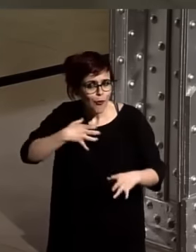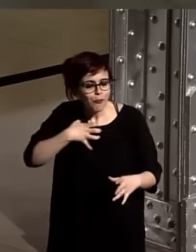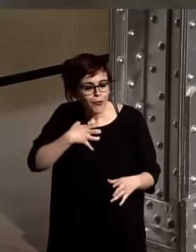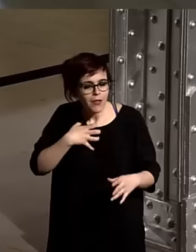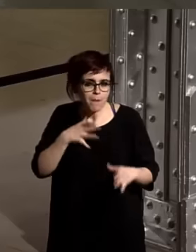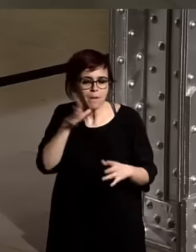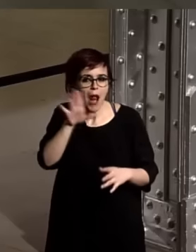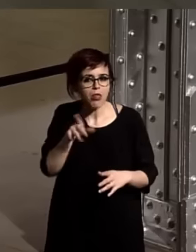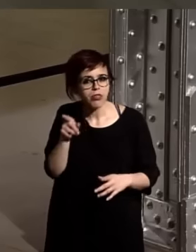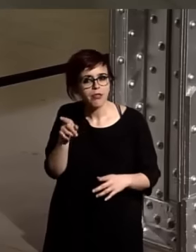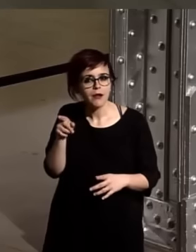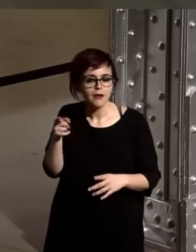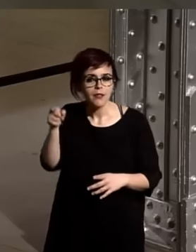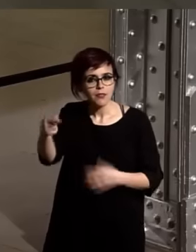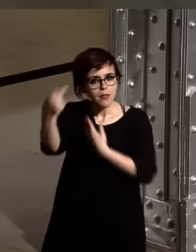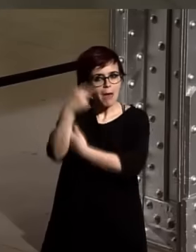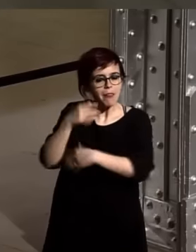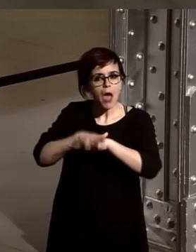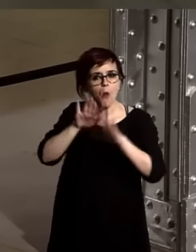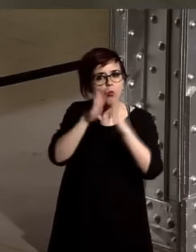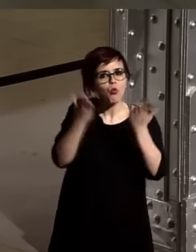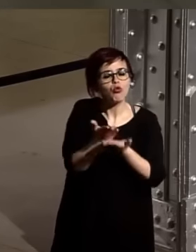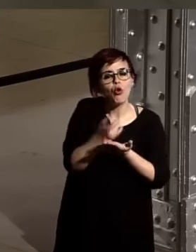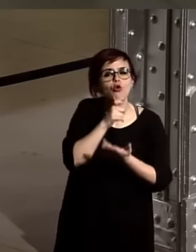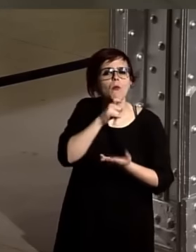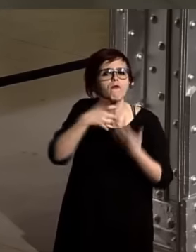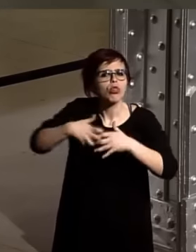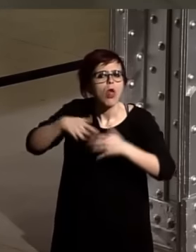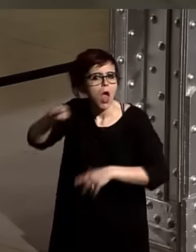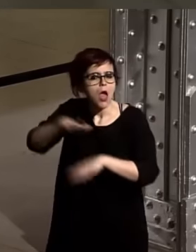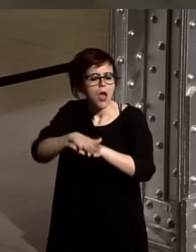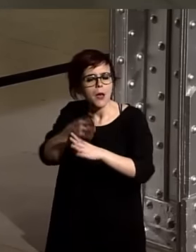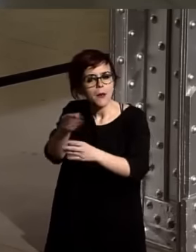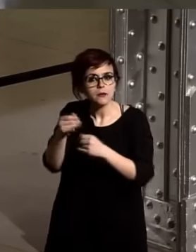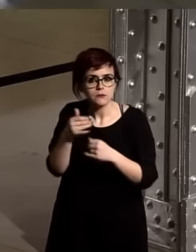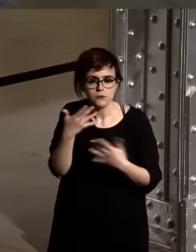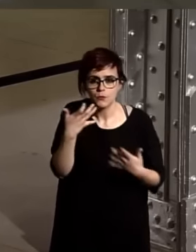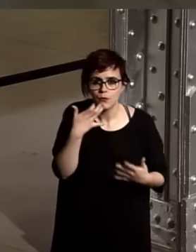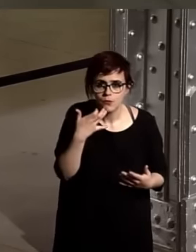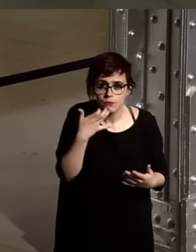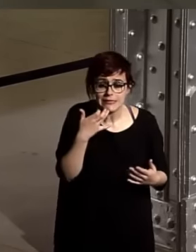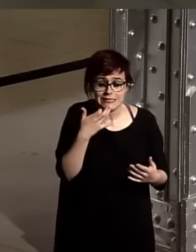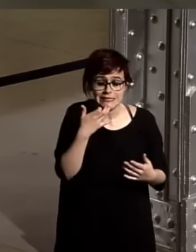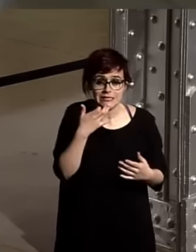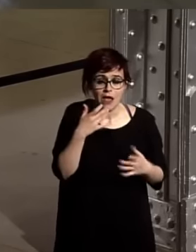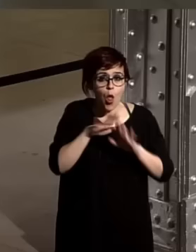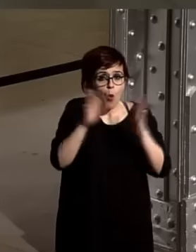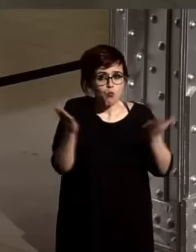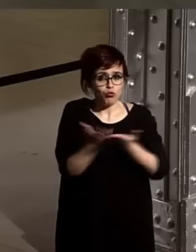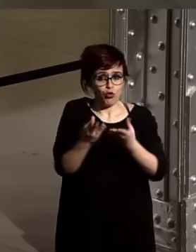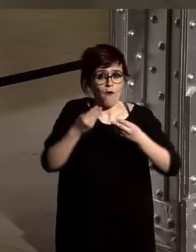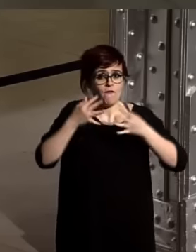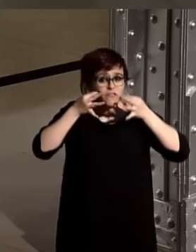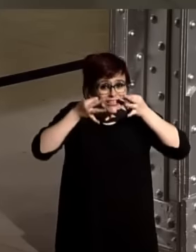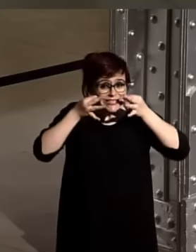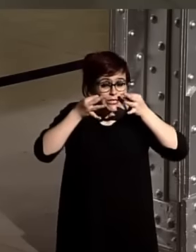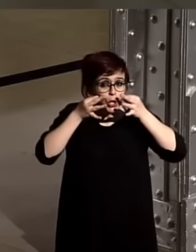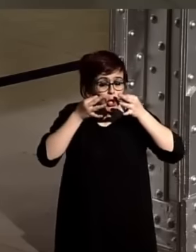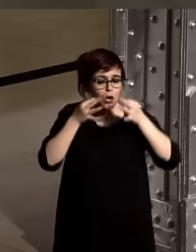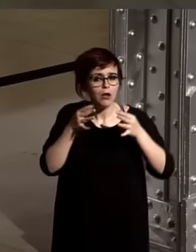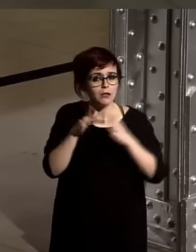Explica el funcionamiento de este mundo material O sea que mientras que mantengas el mundo material a un lado y el otro